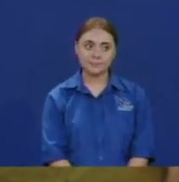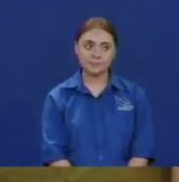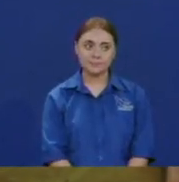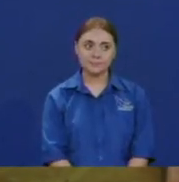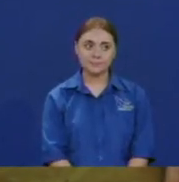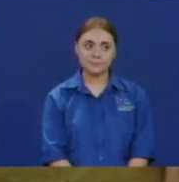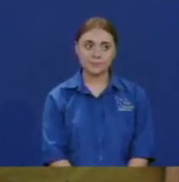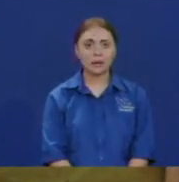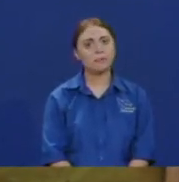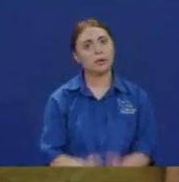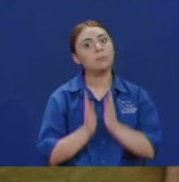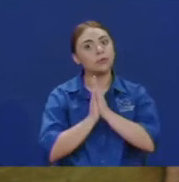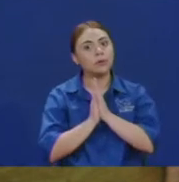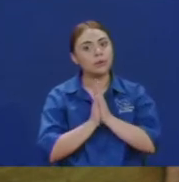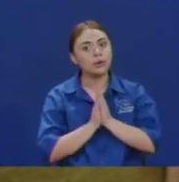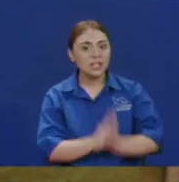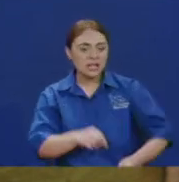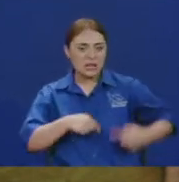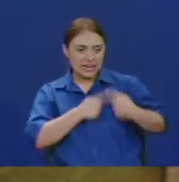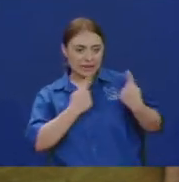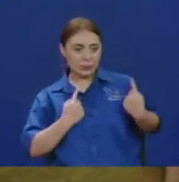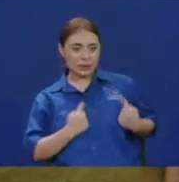Pero echemos fuera toda levadura, poner y hermano.